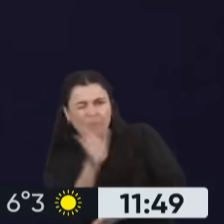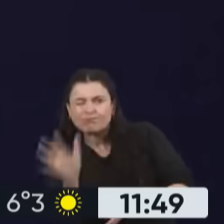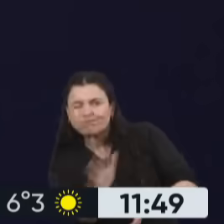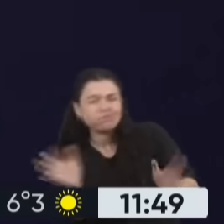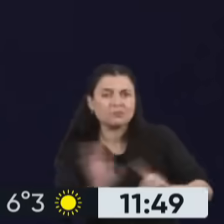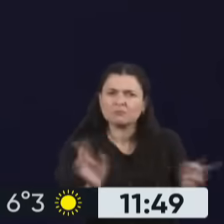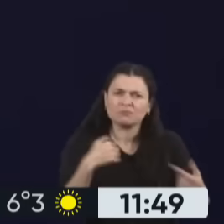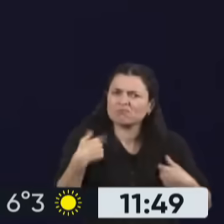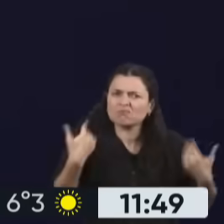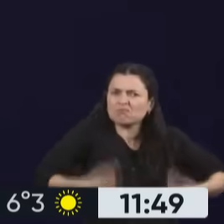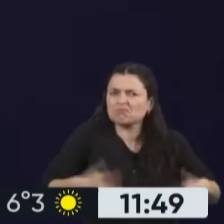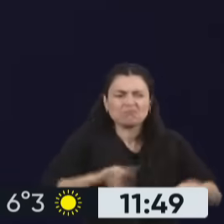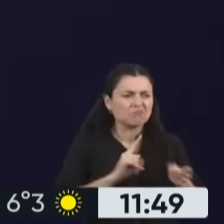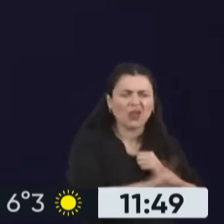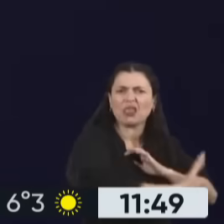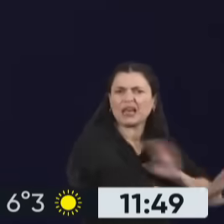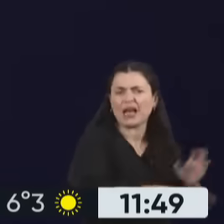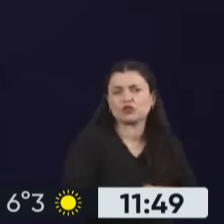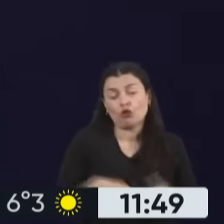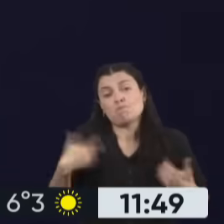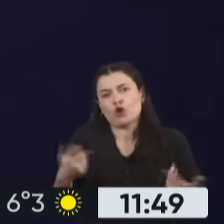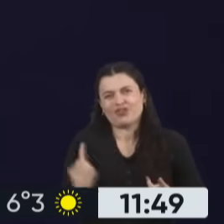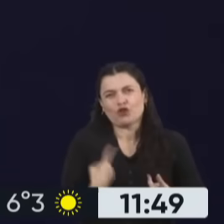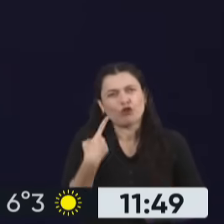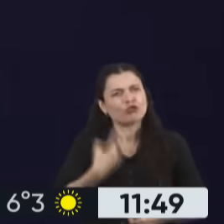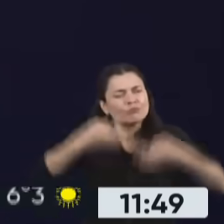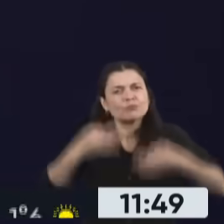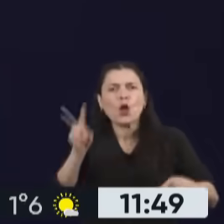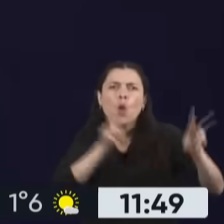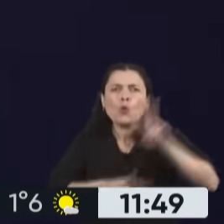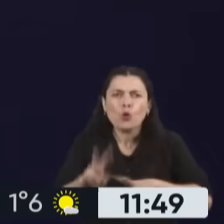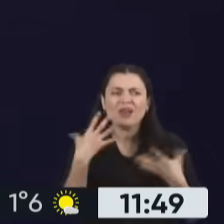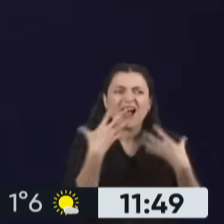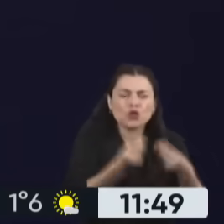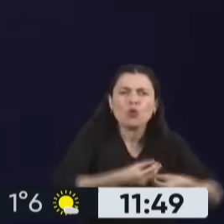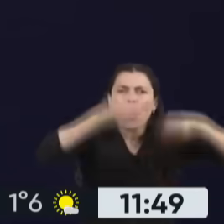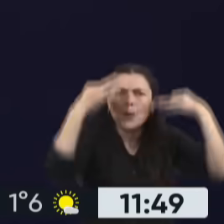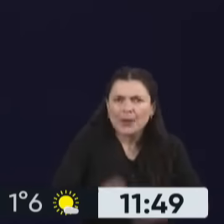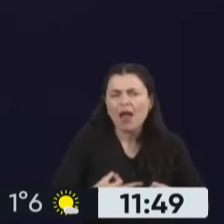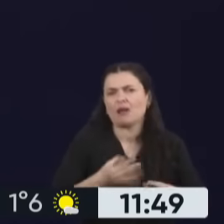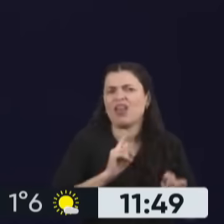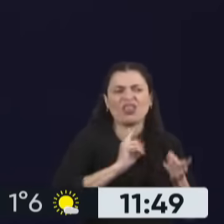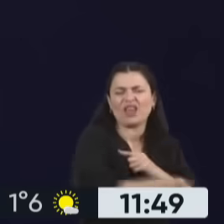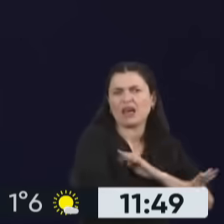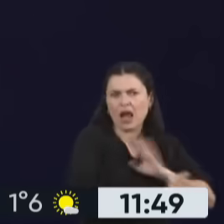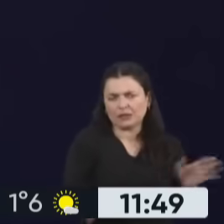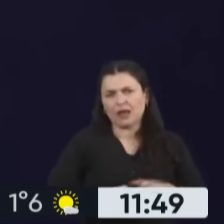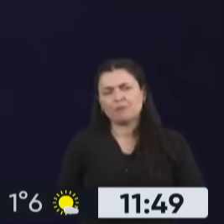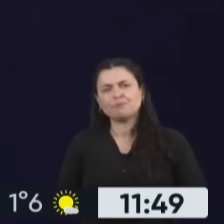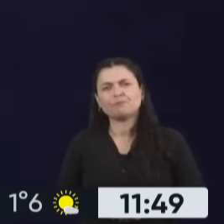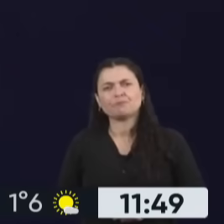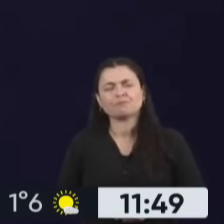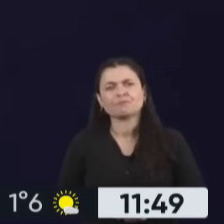medida. Por eso fue que quisimos precisamente hacerlo de esta manera, ¿no? Hacerlo de manera directa y no a través de